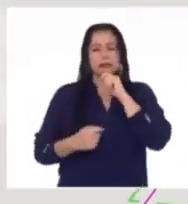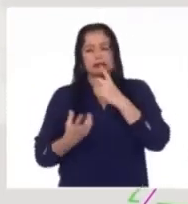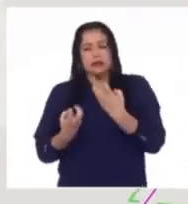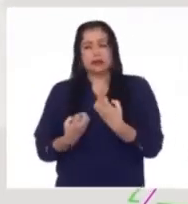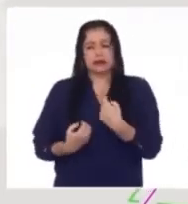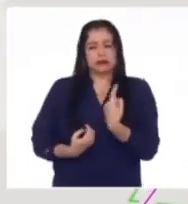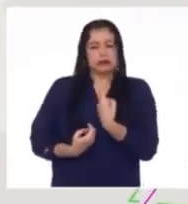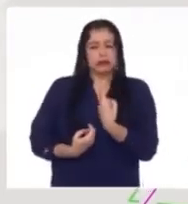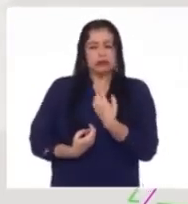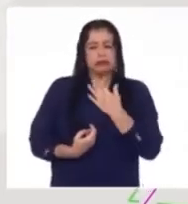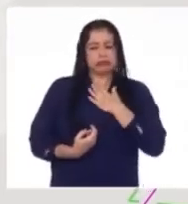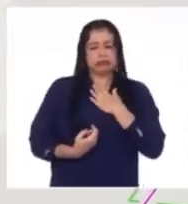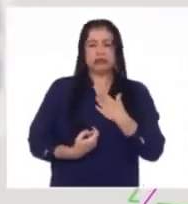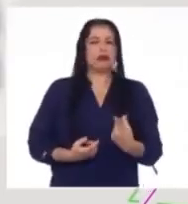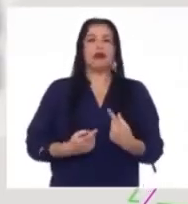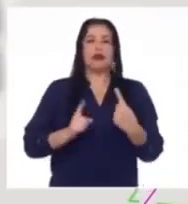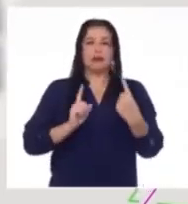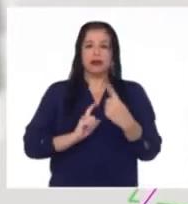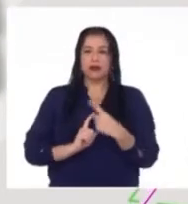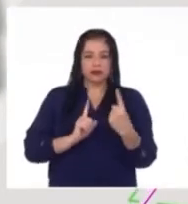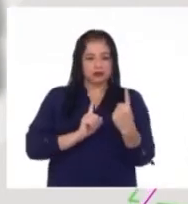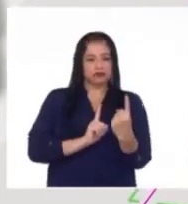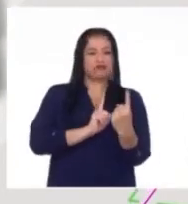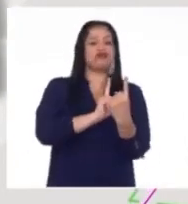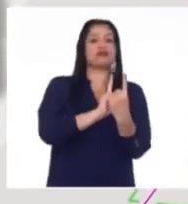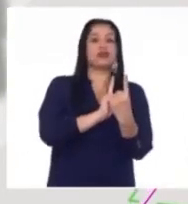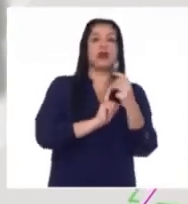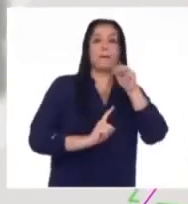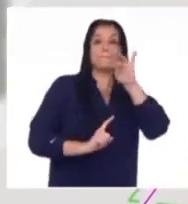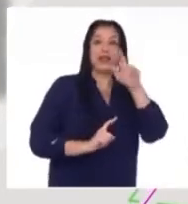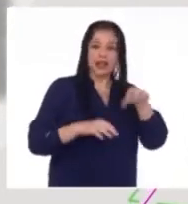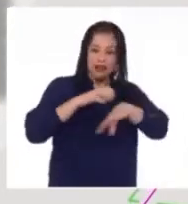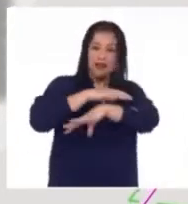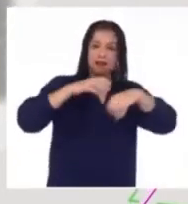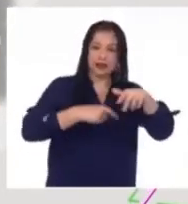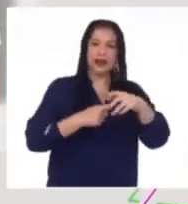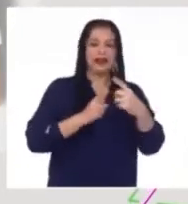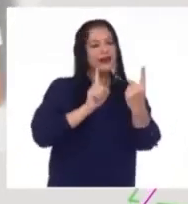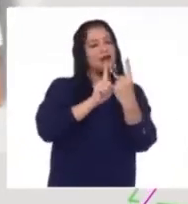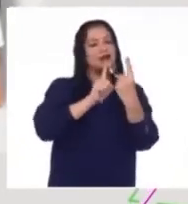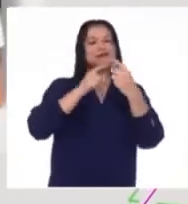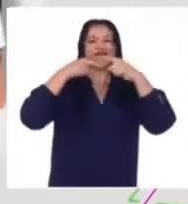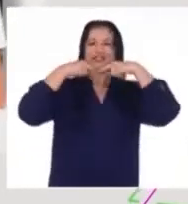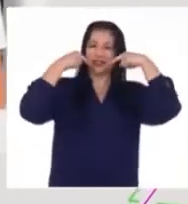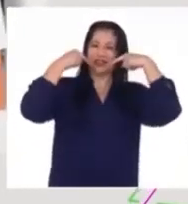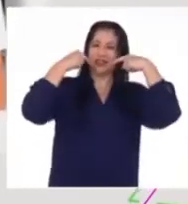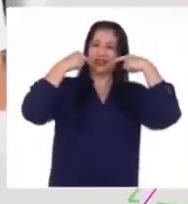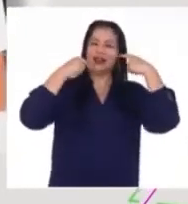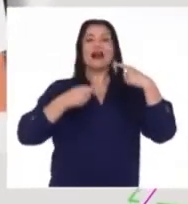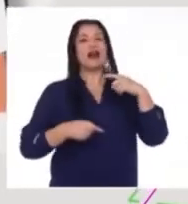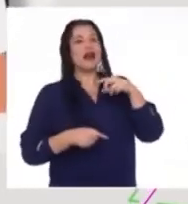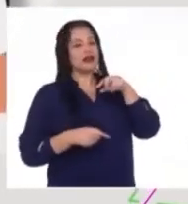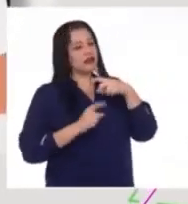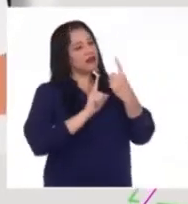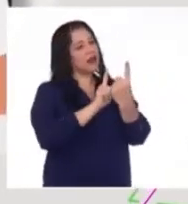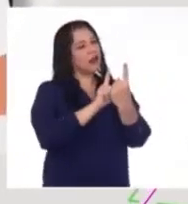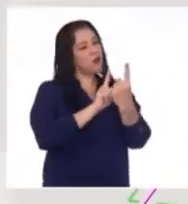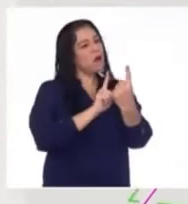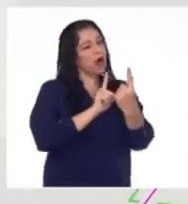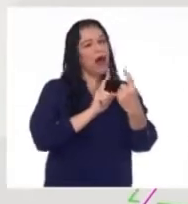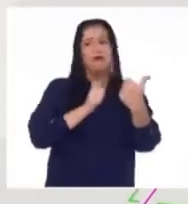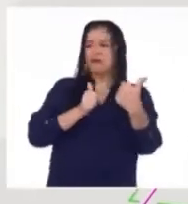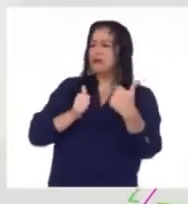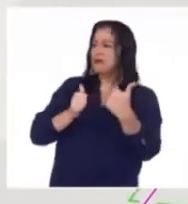solo. Cuando se encontró a solas con Miguel en los pasillos, se sonrieron y Pablo vio que Miguel era bien buena